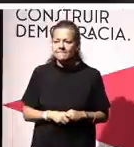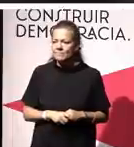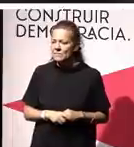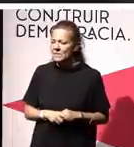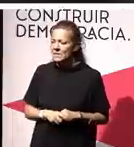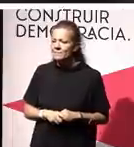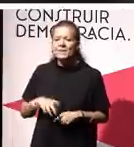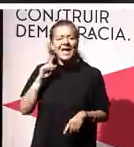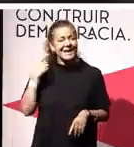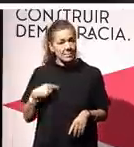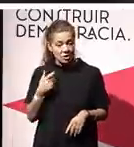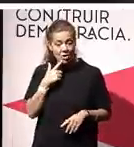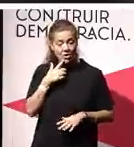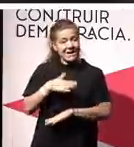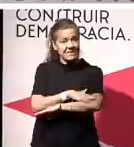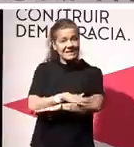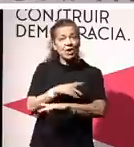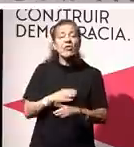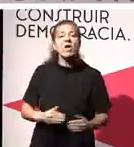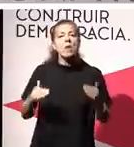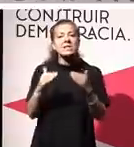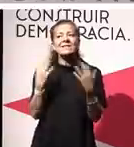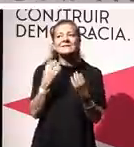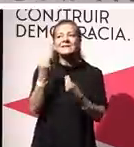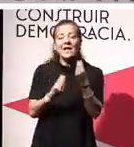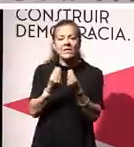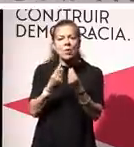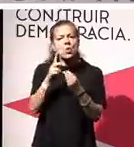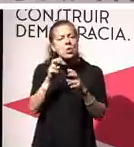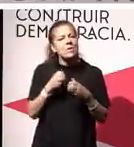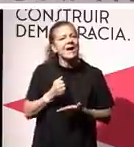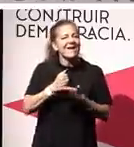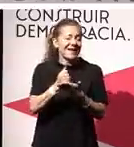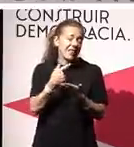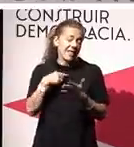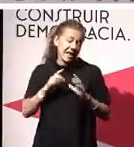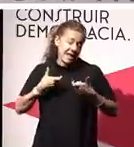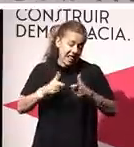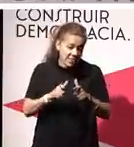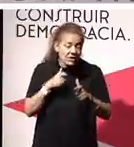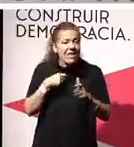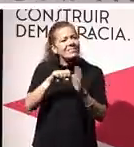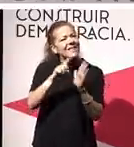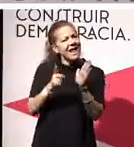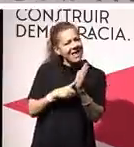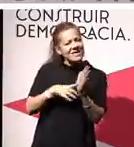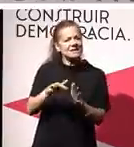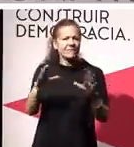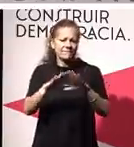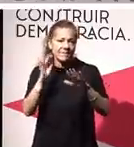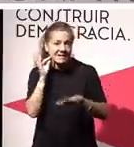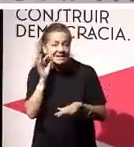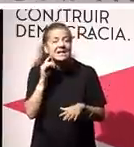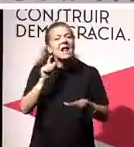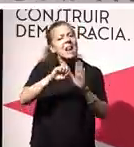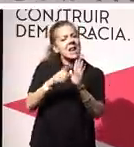Irene Montero, liderando el Ministerio de Igualdad, está haciendo realidad una nueva generación de derechos feministas con leyes pioneras, como la Ley Solo Sí Es